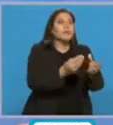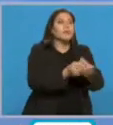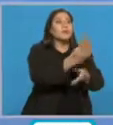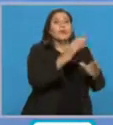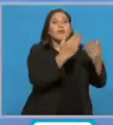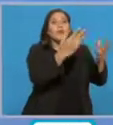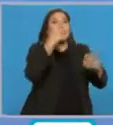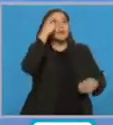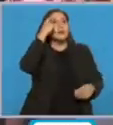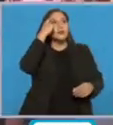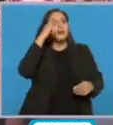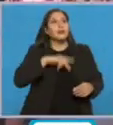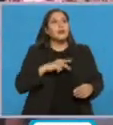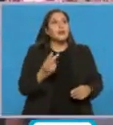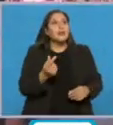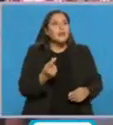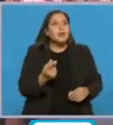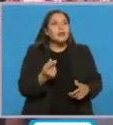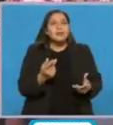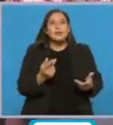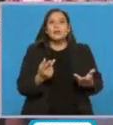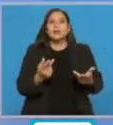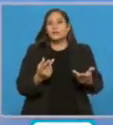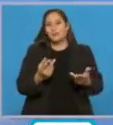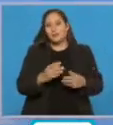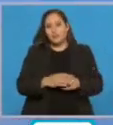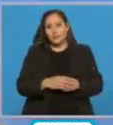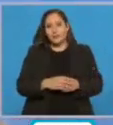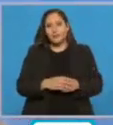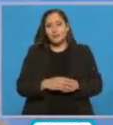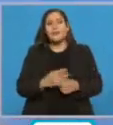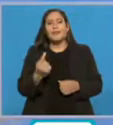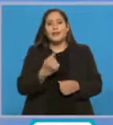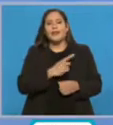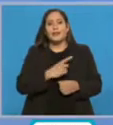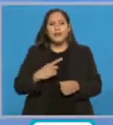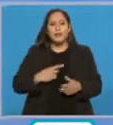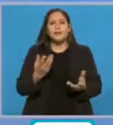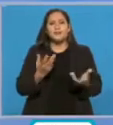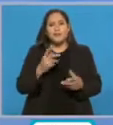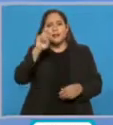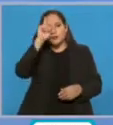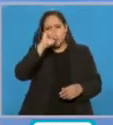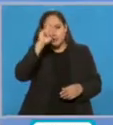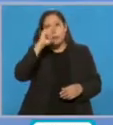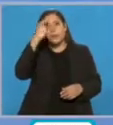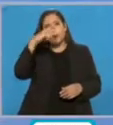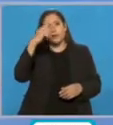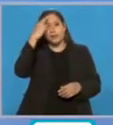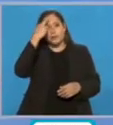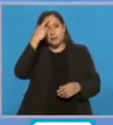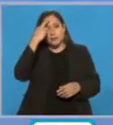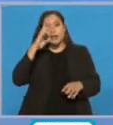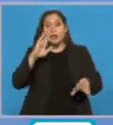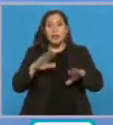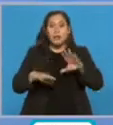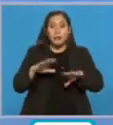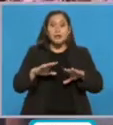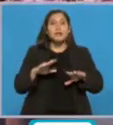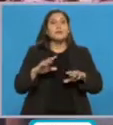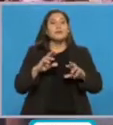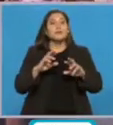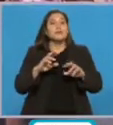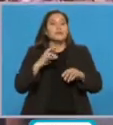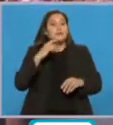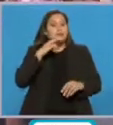dices, ¡ah! Mi perrita o lo que sea, ¿no? Entonces, ¿qué deberíamos hacer? Como qué consejo para acordarnos, porque en un momento de estos de rápido,